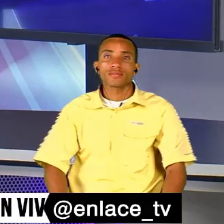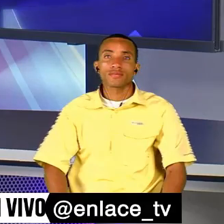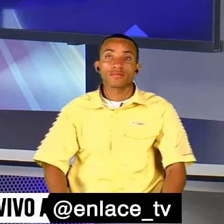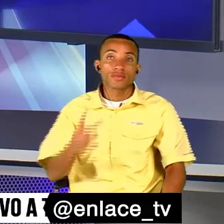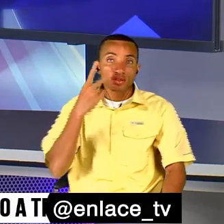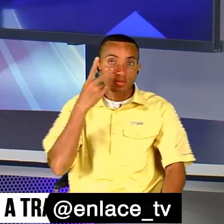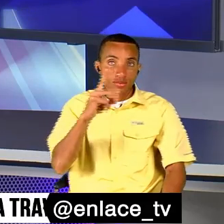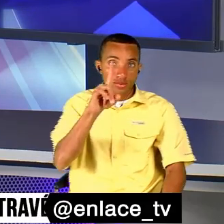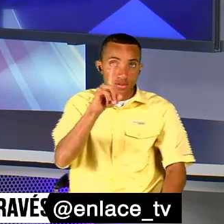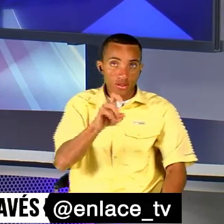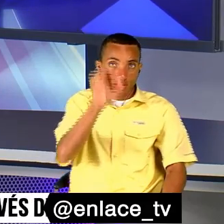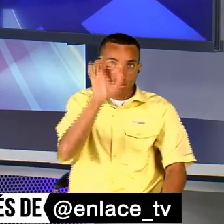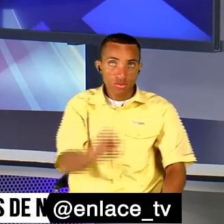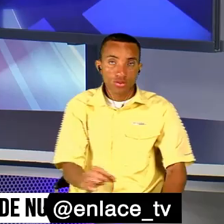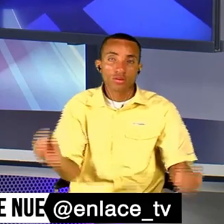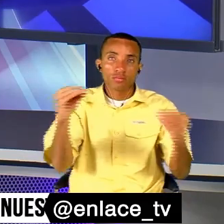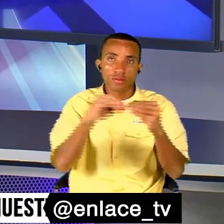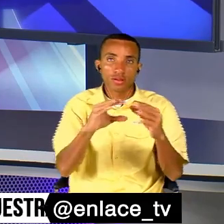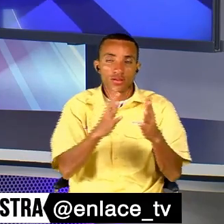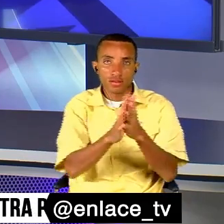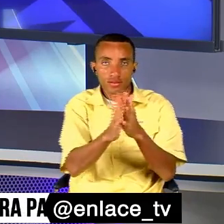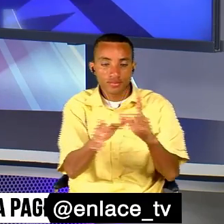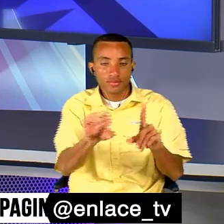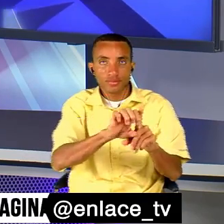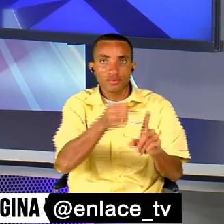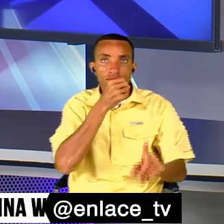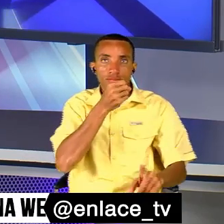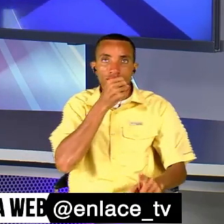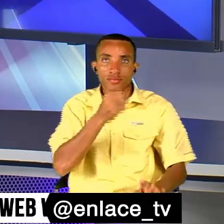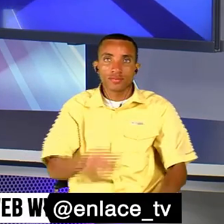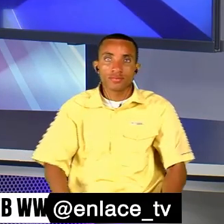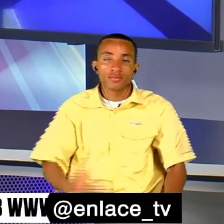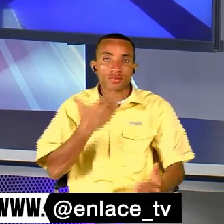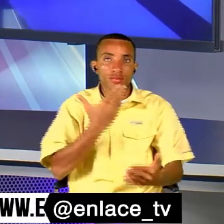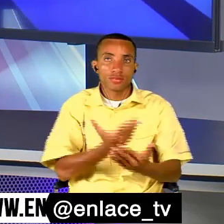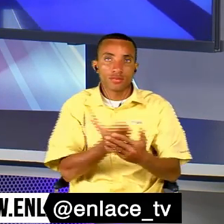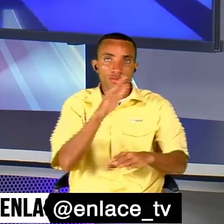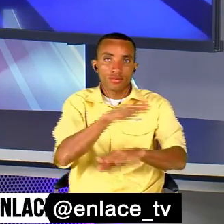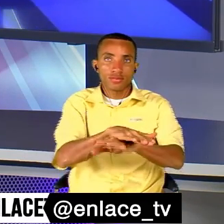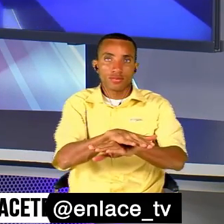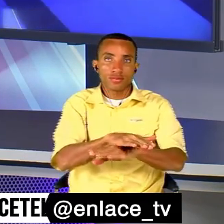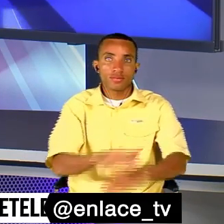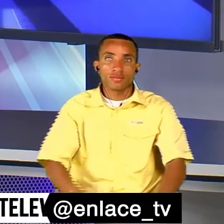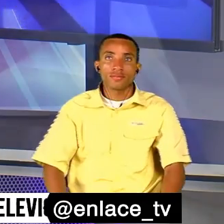6 en punto de la tarde con más de lo que usted quiere ver en Enlace Noticias. Feliz tarde para todos.